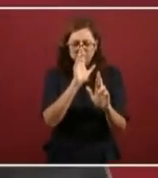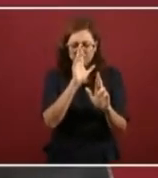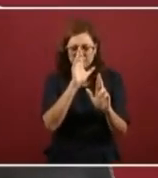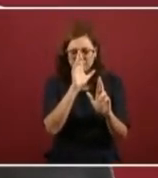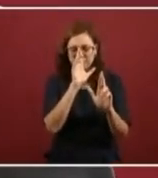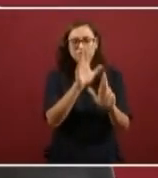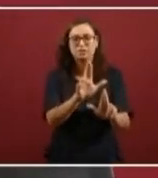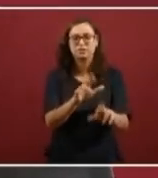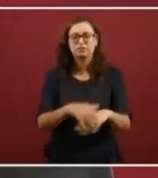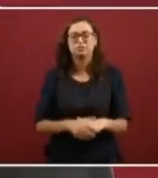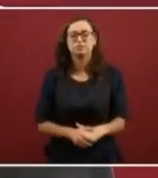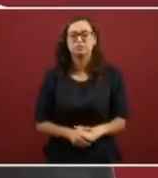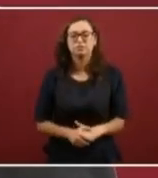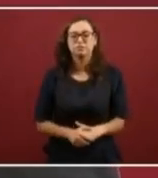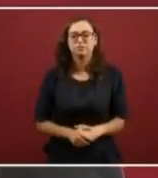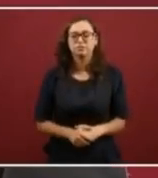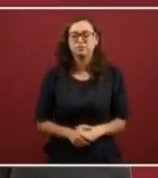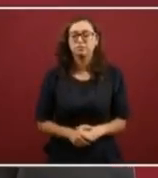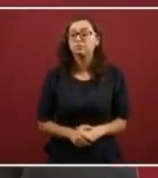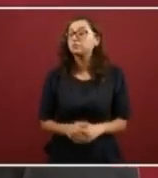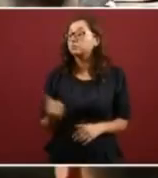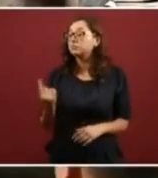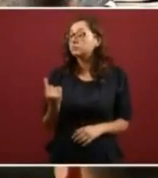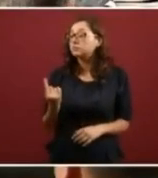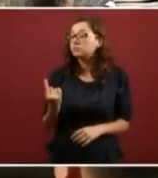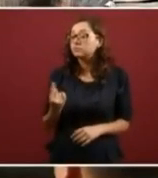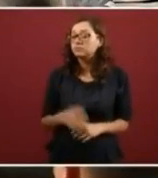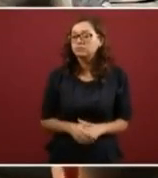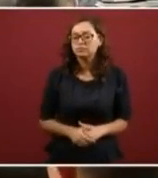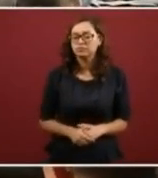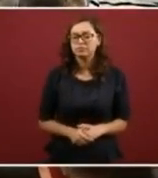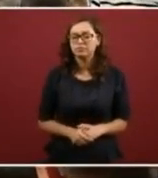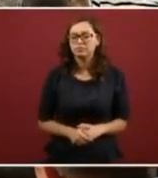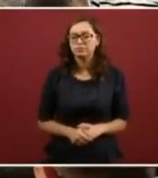Sí. ¿Mande?